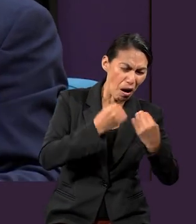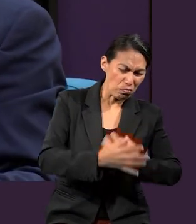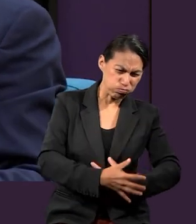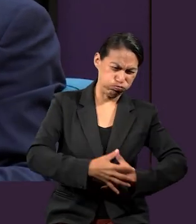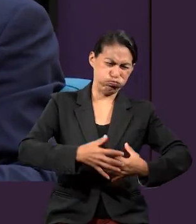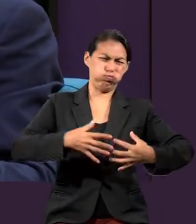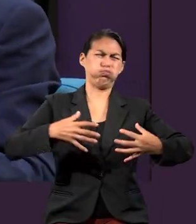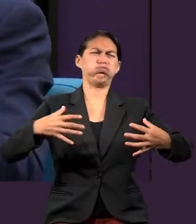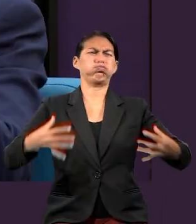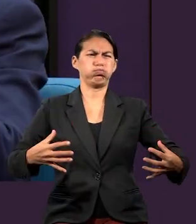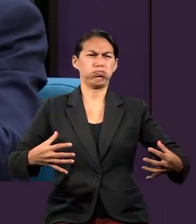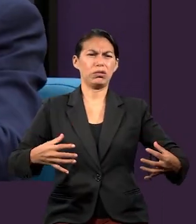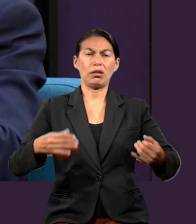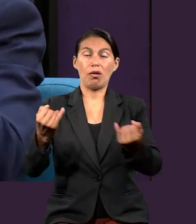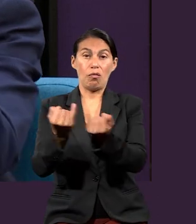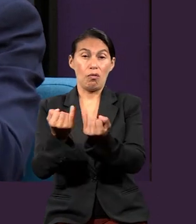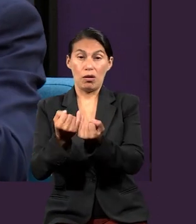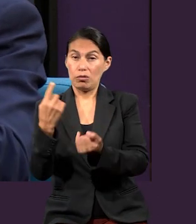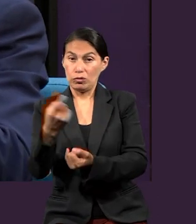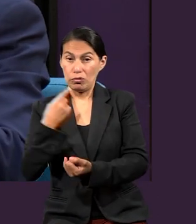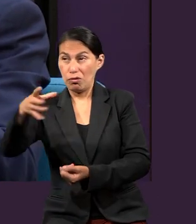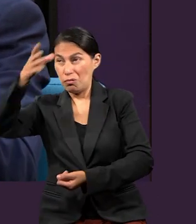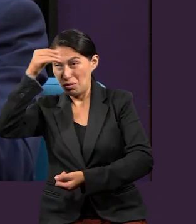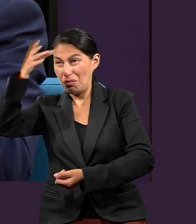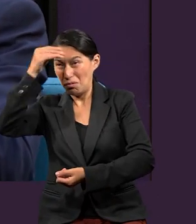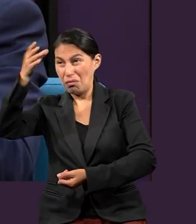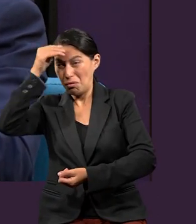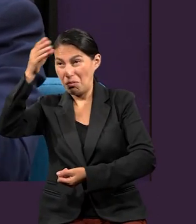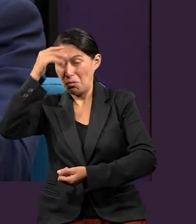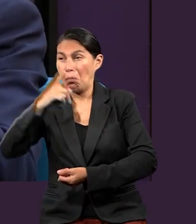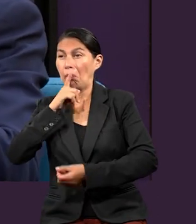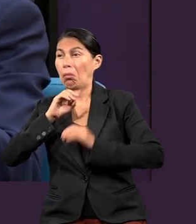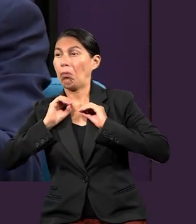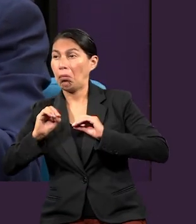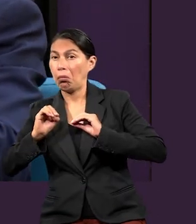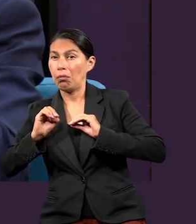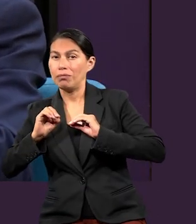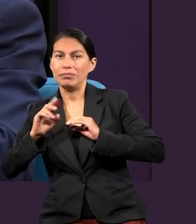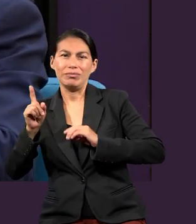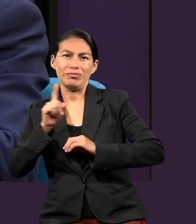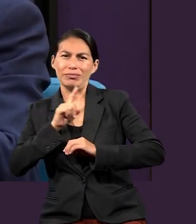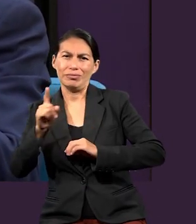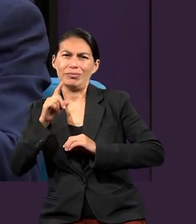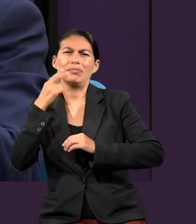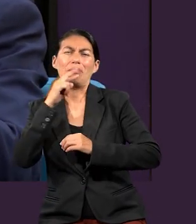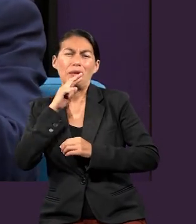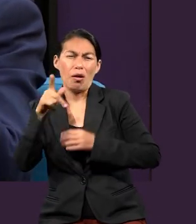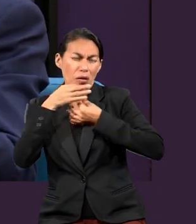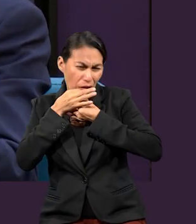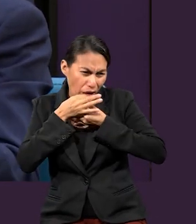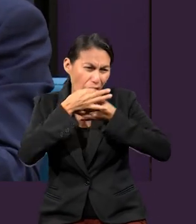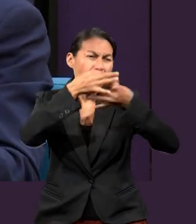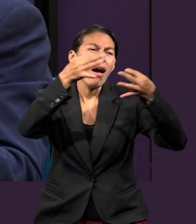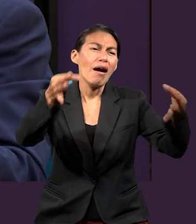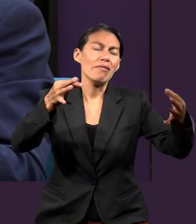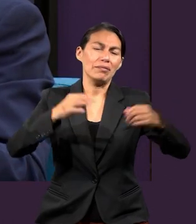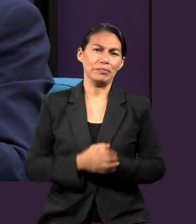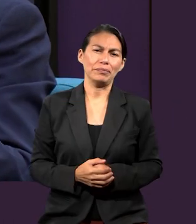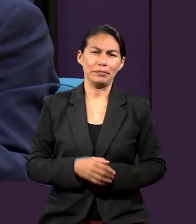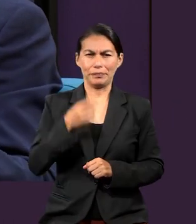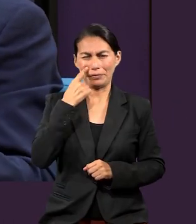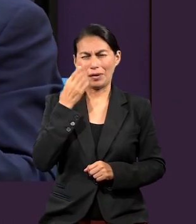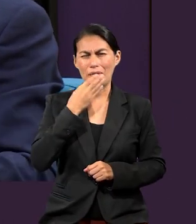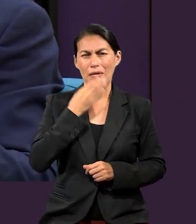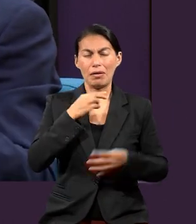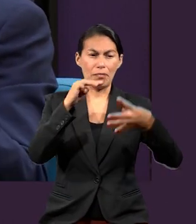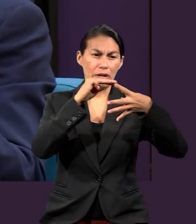compartirlo. Y cuando Cristo resucitó, antes de ascender, fue con sus discípulos. Y si ustedes abren su Biblia, en